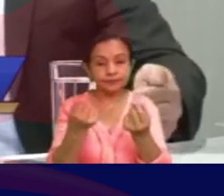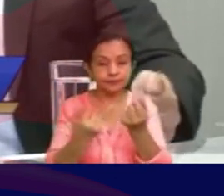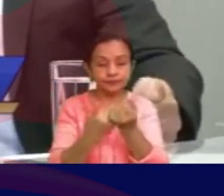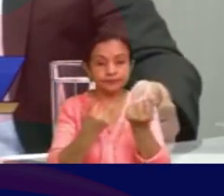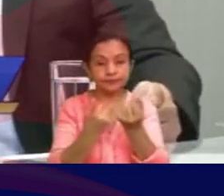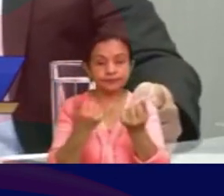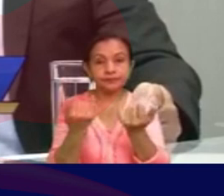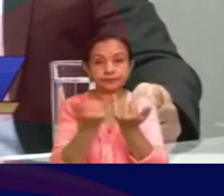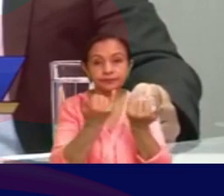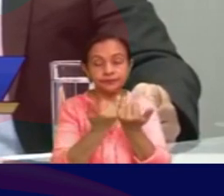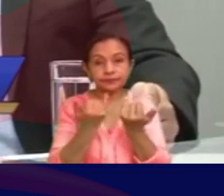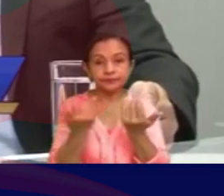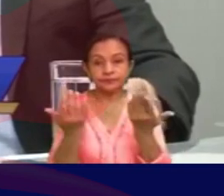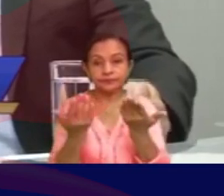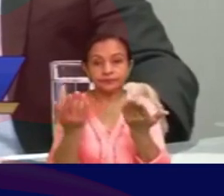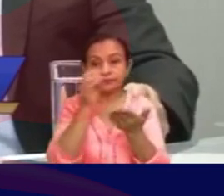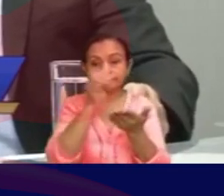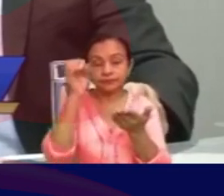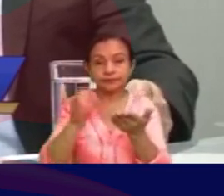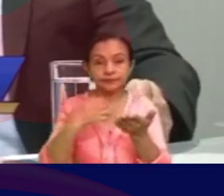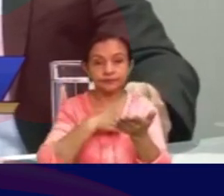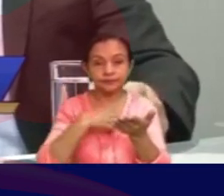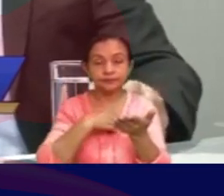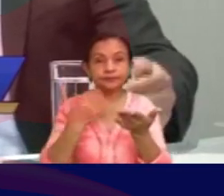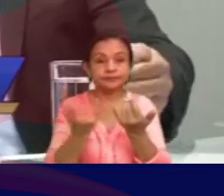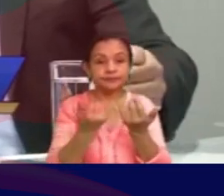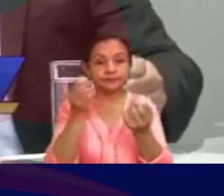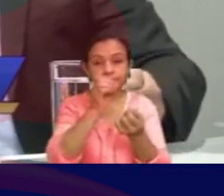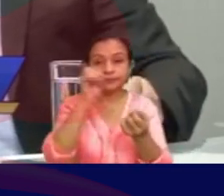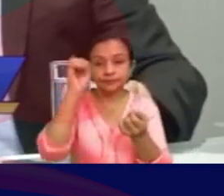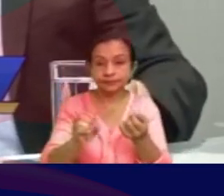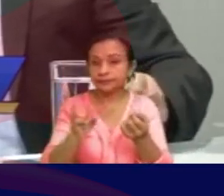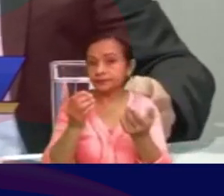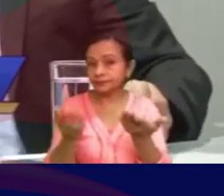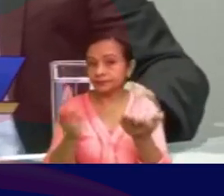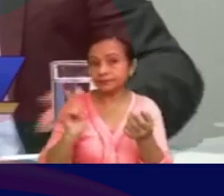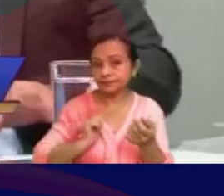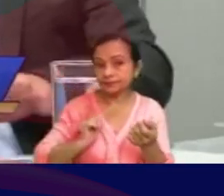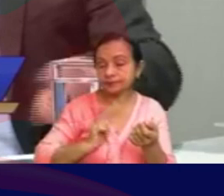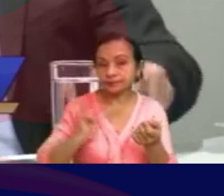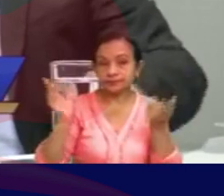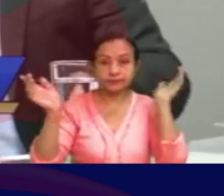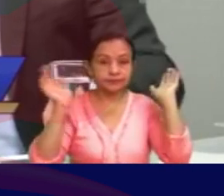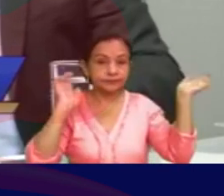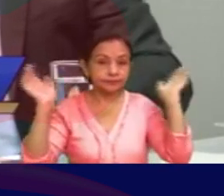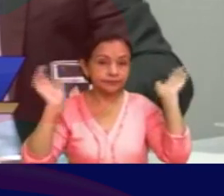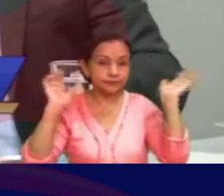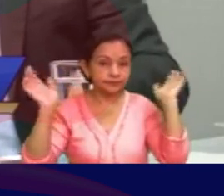primero fuertemente por los recursos internos, sí, recursos tributarios, tener un mercado